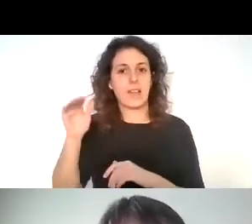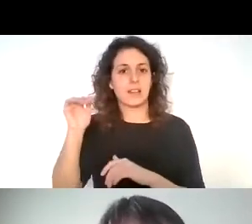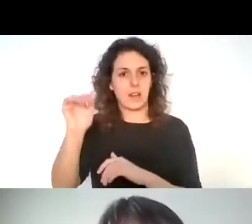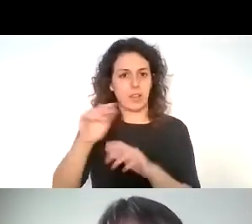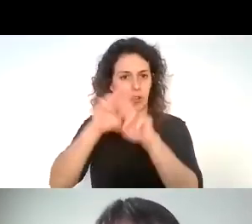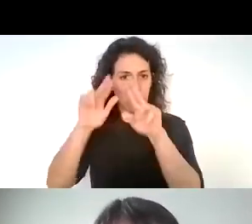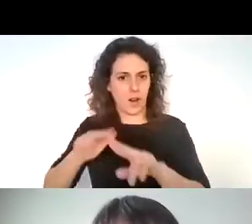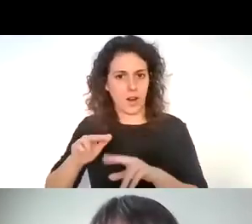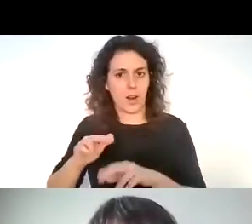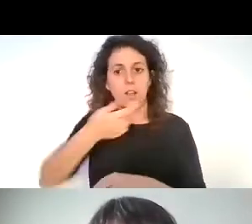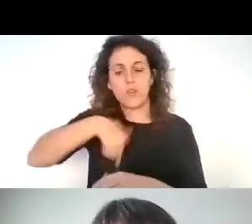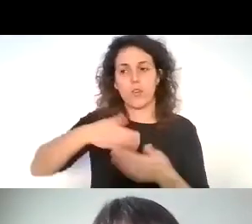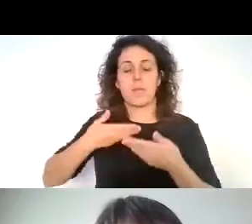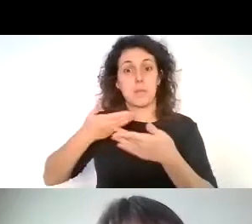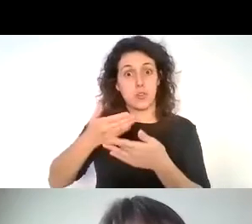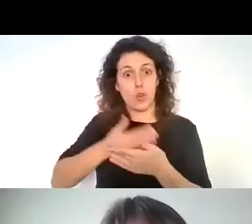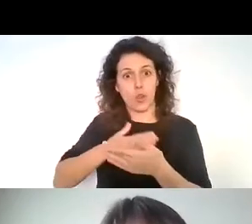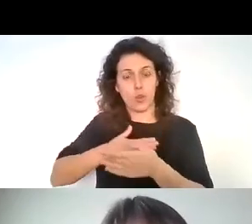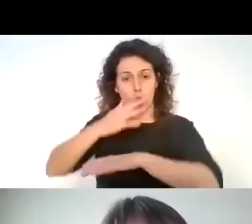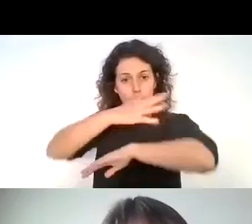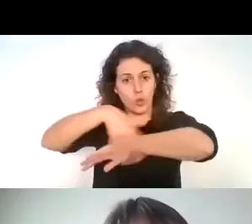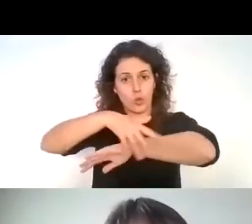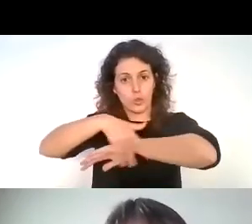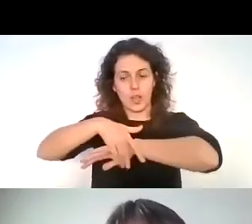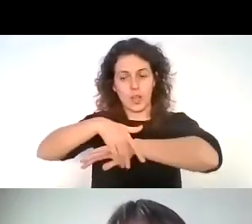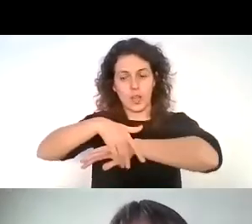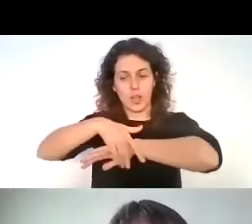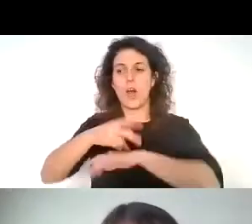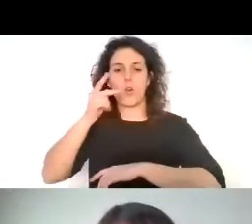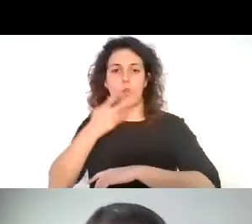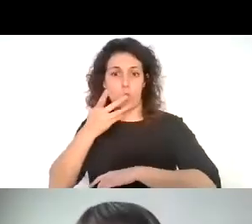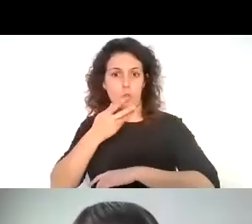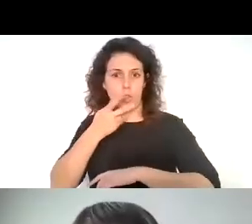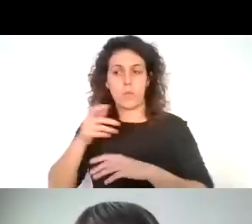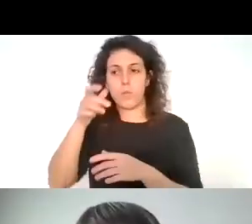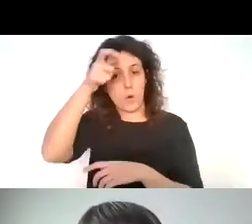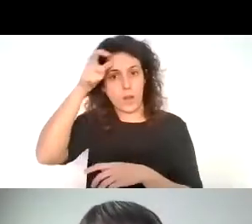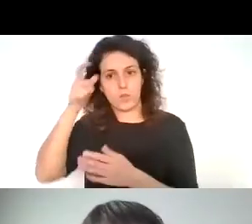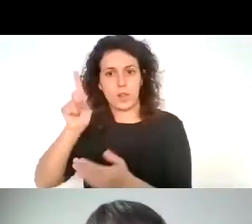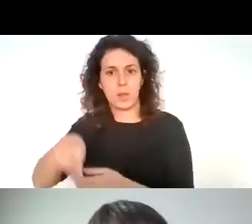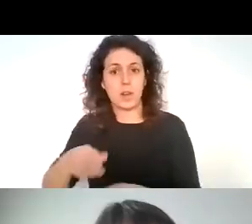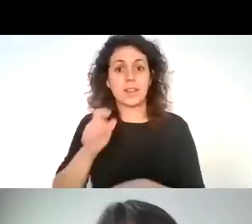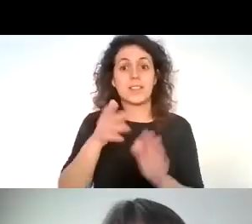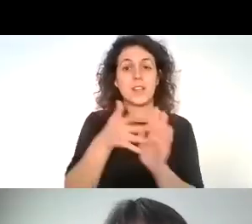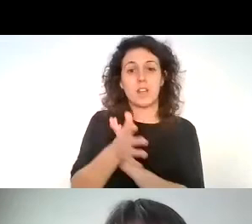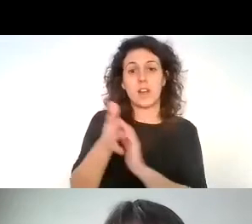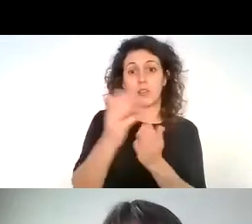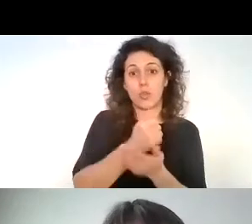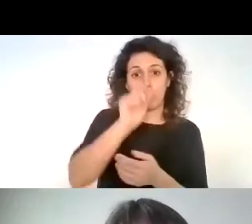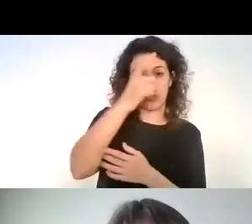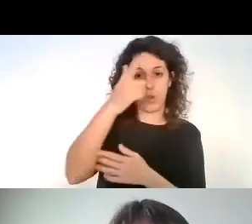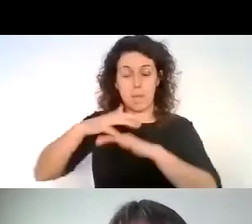a conocer y a descubrir su costa y sus municipios. Pero el Baix Empordà no es solo sol y playa, tenemos unos pueblos de